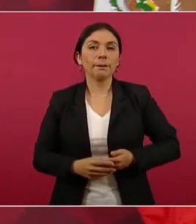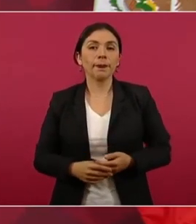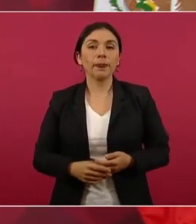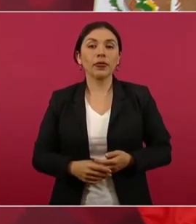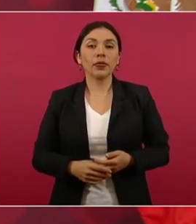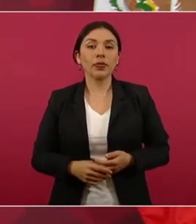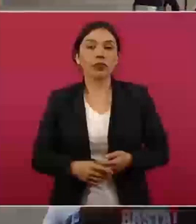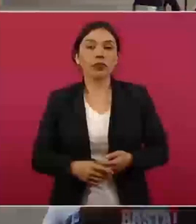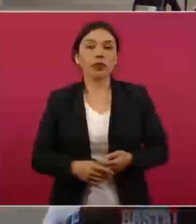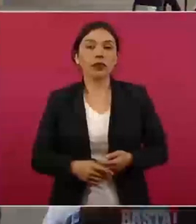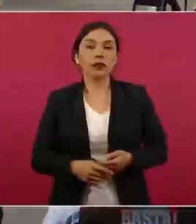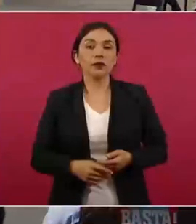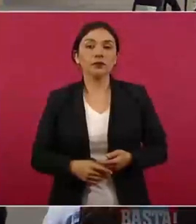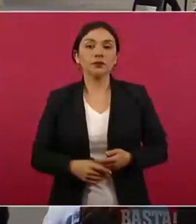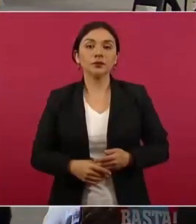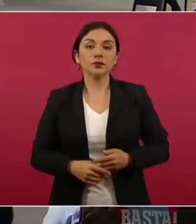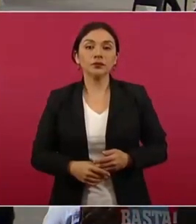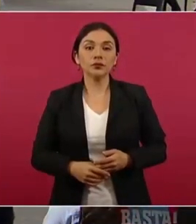Entonces,